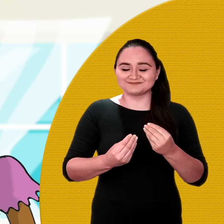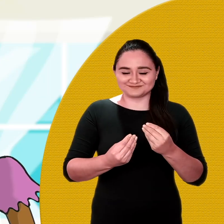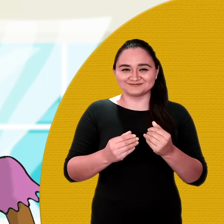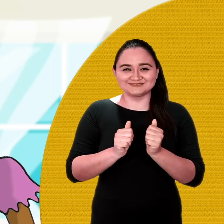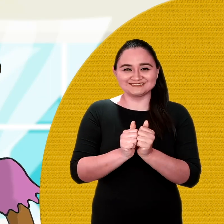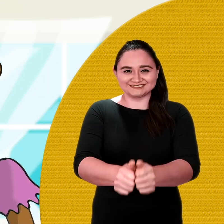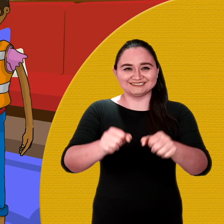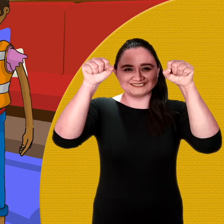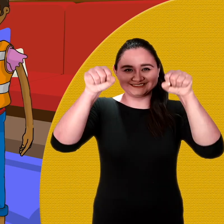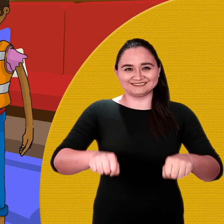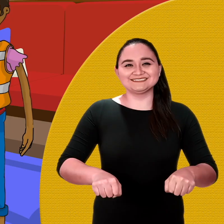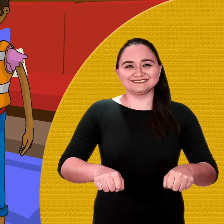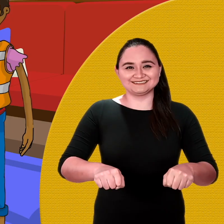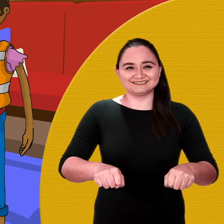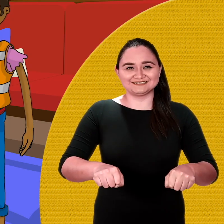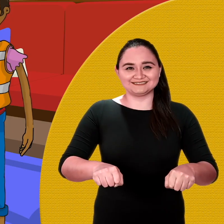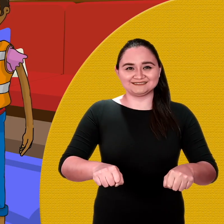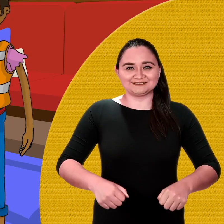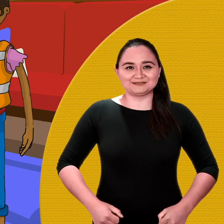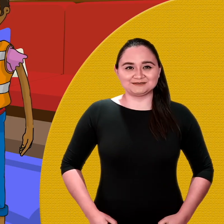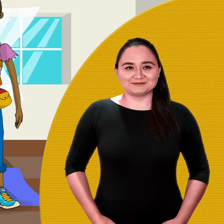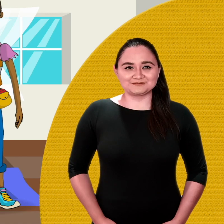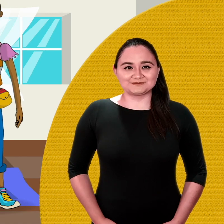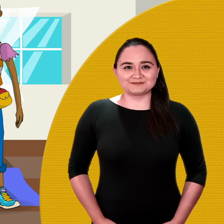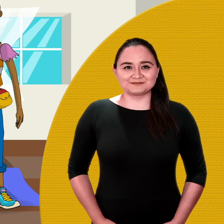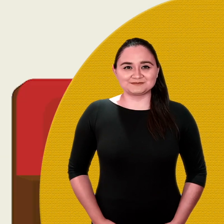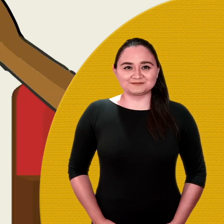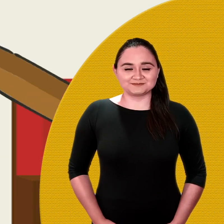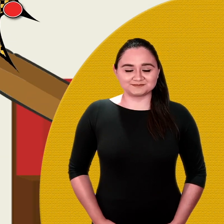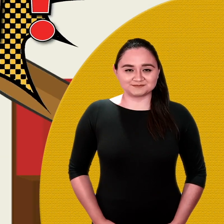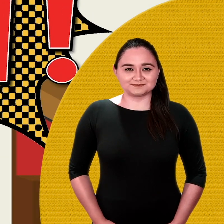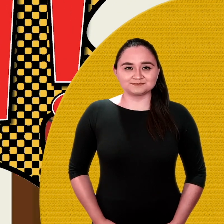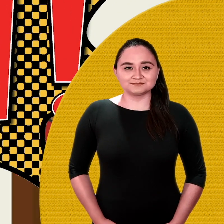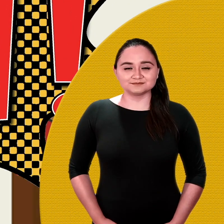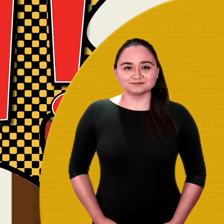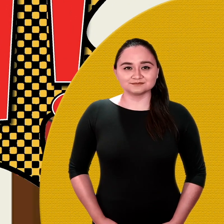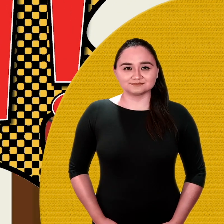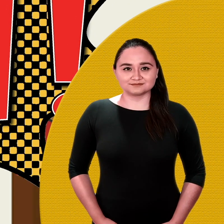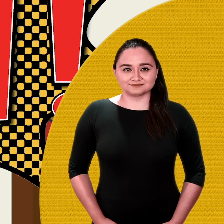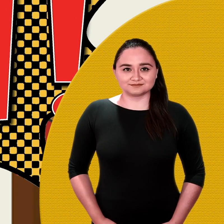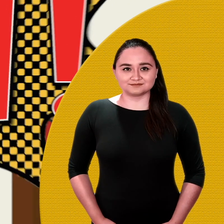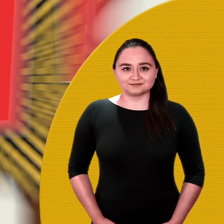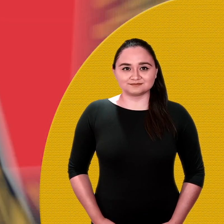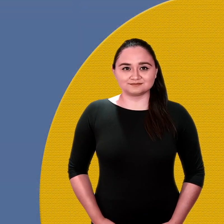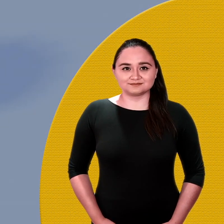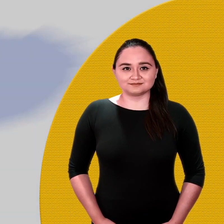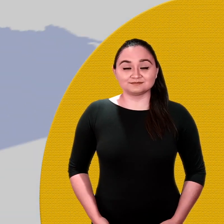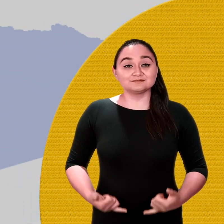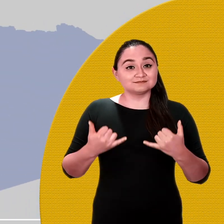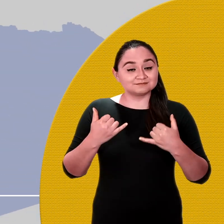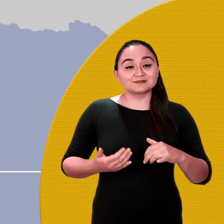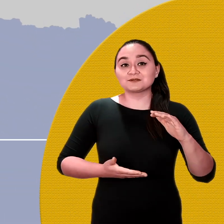Quiere decir que él es Pipo. Y estamos aquí porque juntas y juntos, ¡sí podemos!